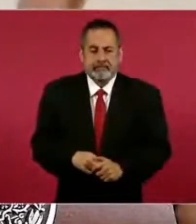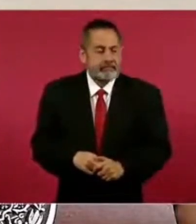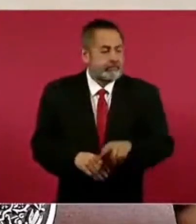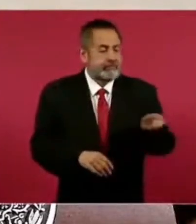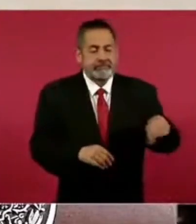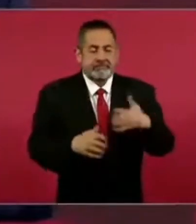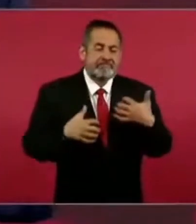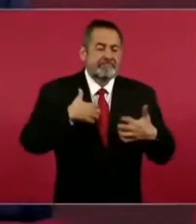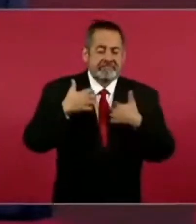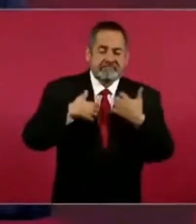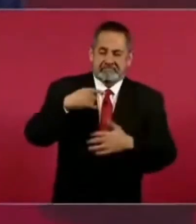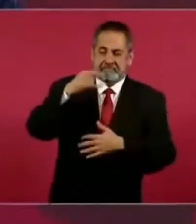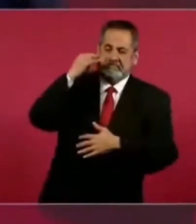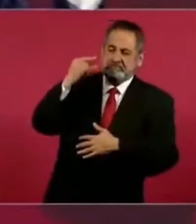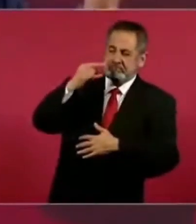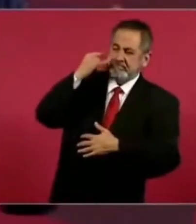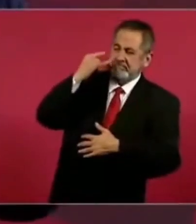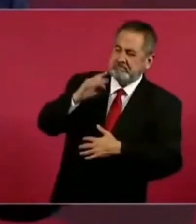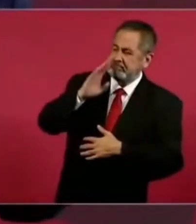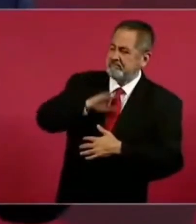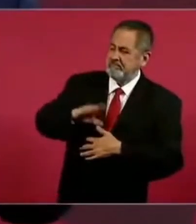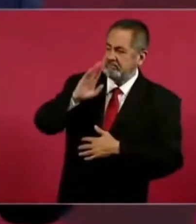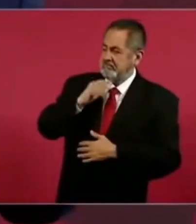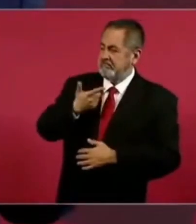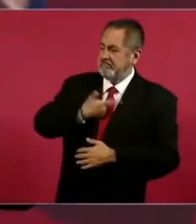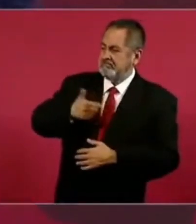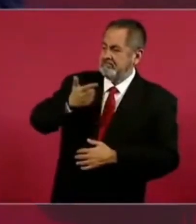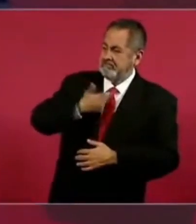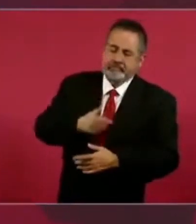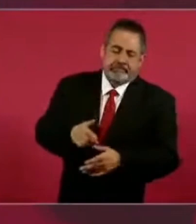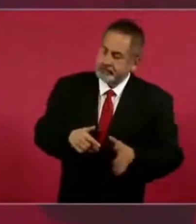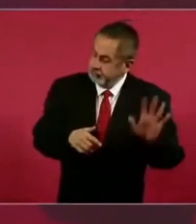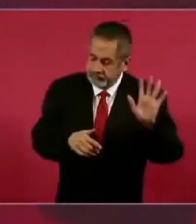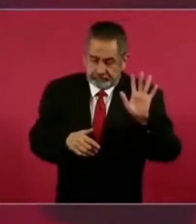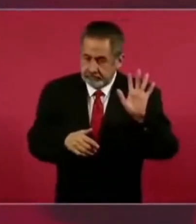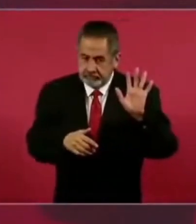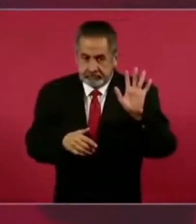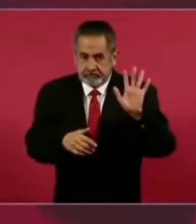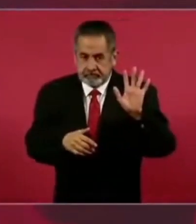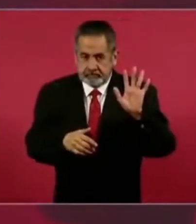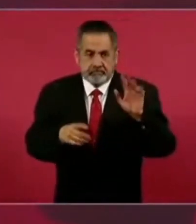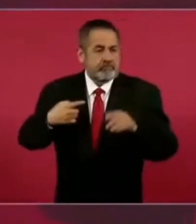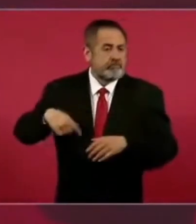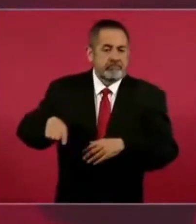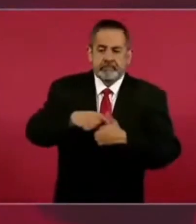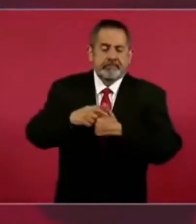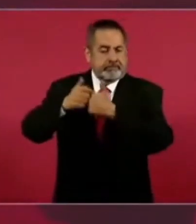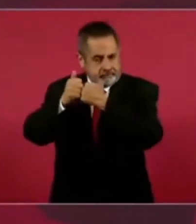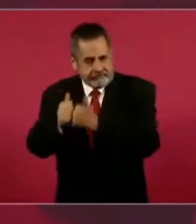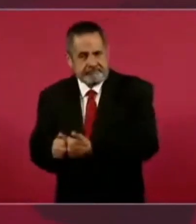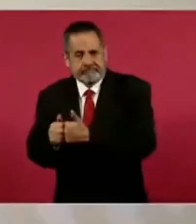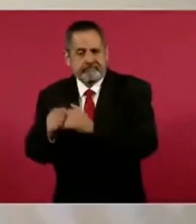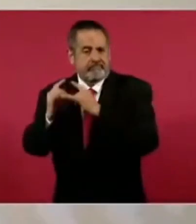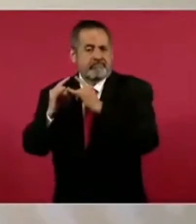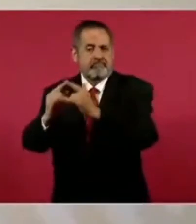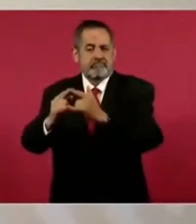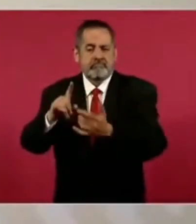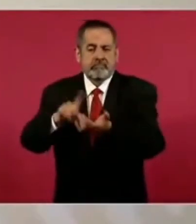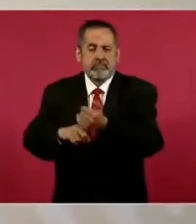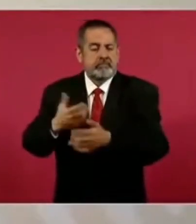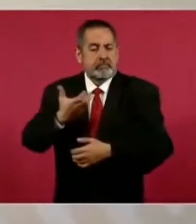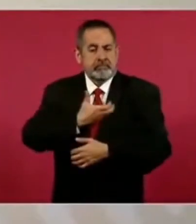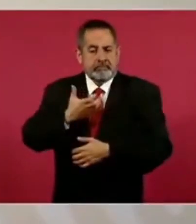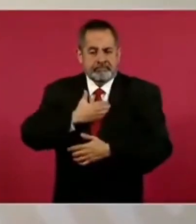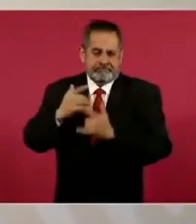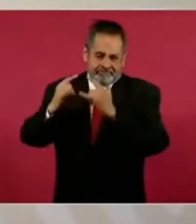ofendía, no les gustaba nada, pero hacer un plantón en el Zócalo